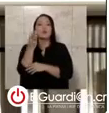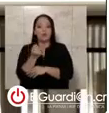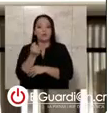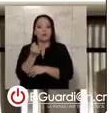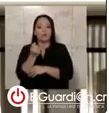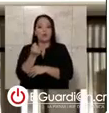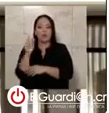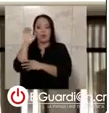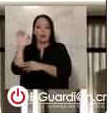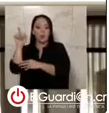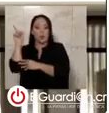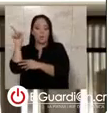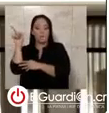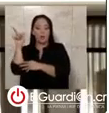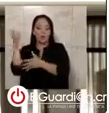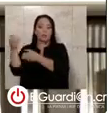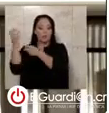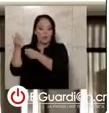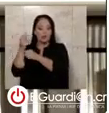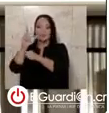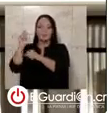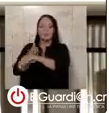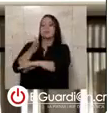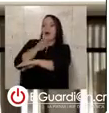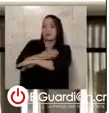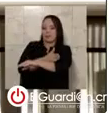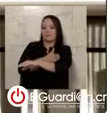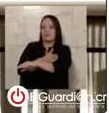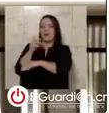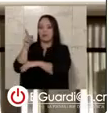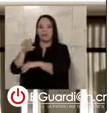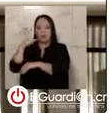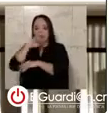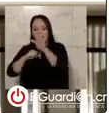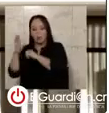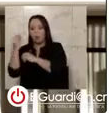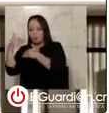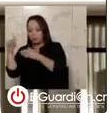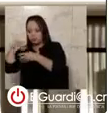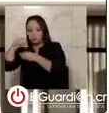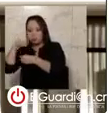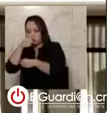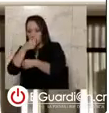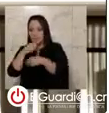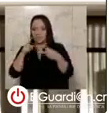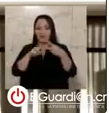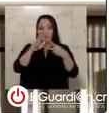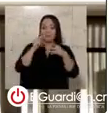decomisaron los europeos los 3 meses antes de que nosotros empezáramos en esto. Sí, señor. Y los 3 meses después, y hay una